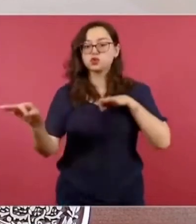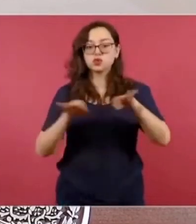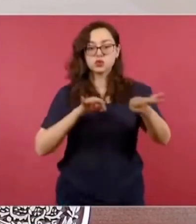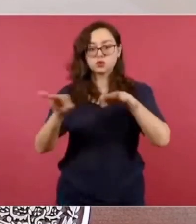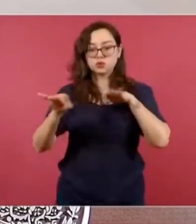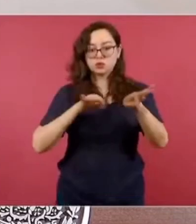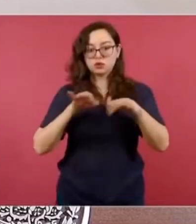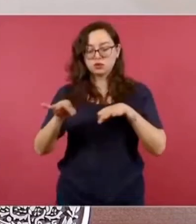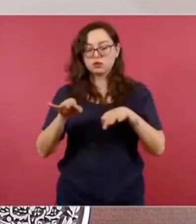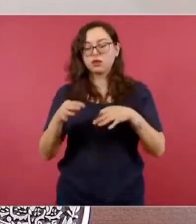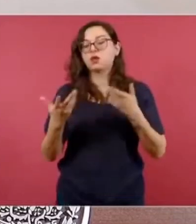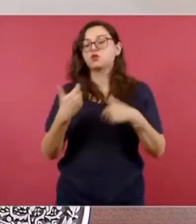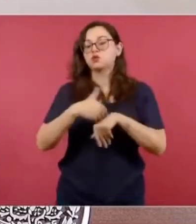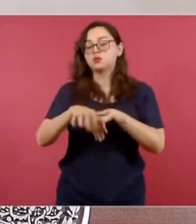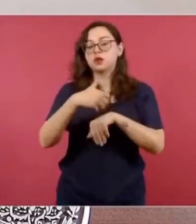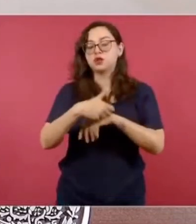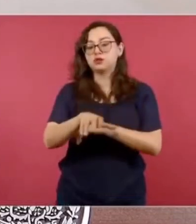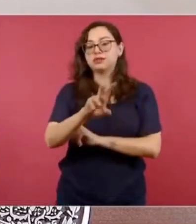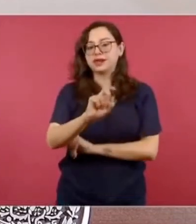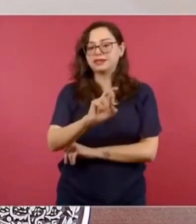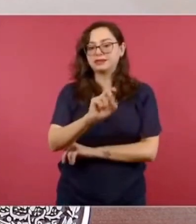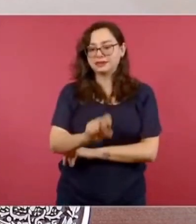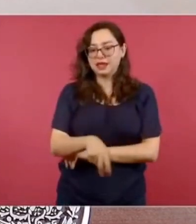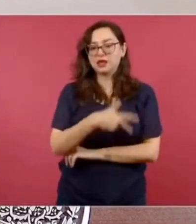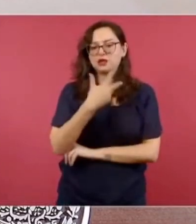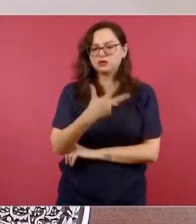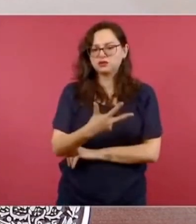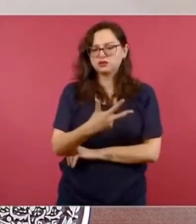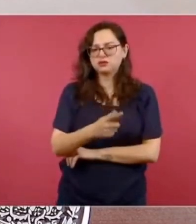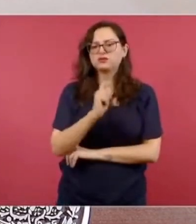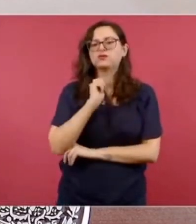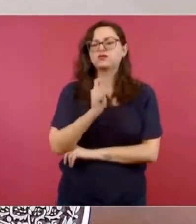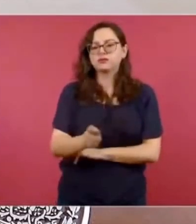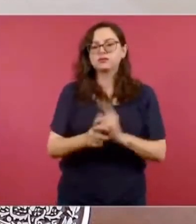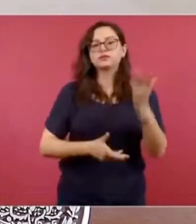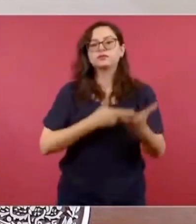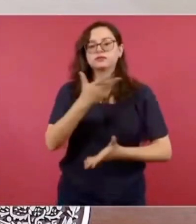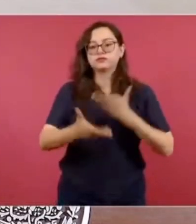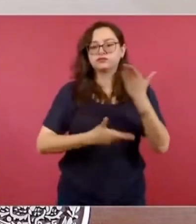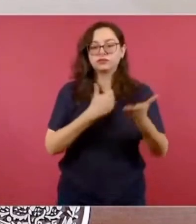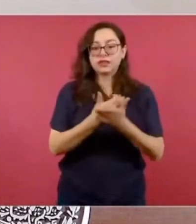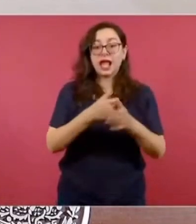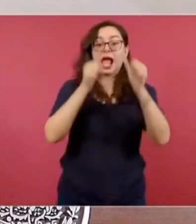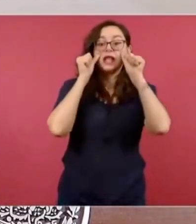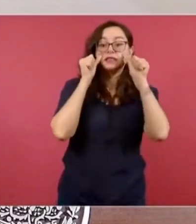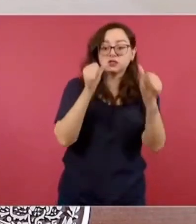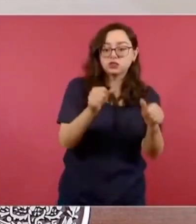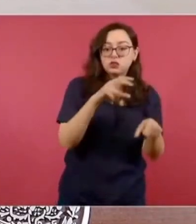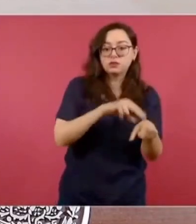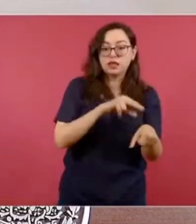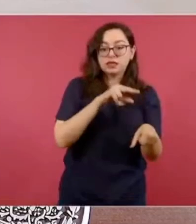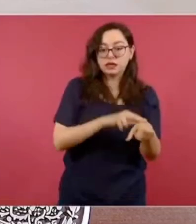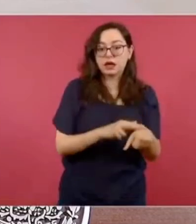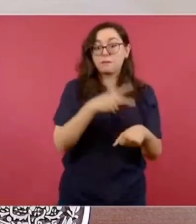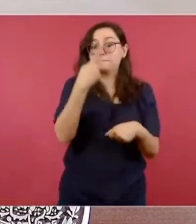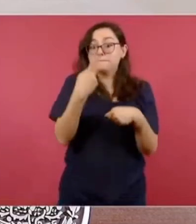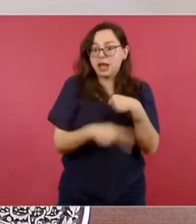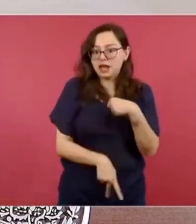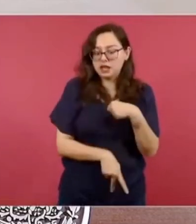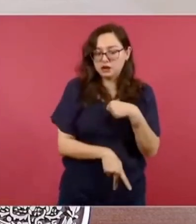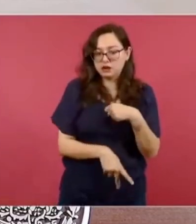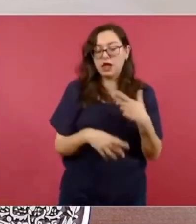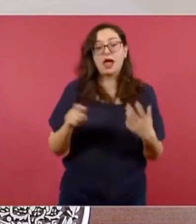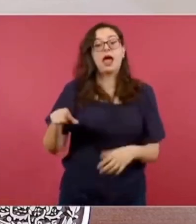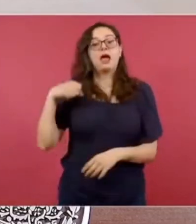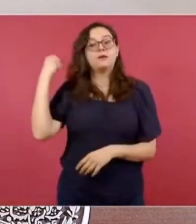la modalidad de 38, es decir, tienen el servicio de atención médica y de riesgo de trabajo. En abril del 2022 y